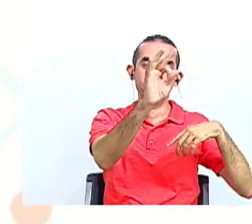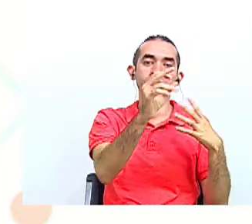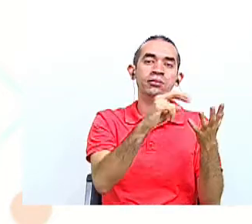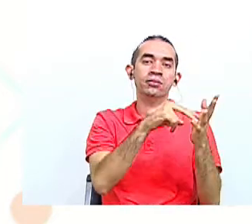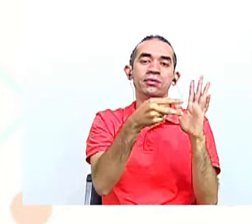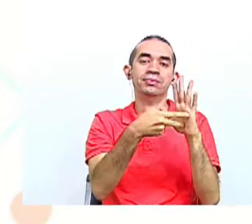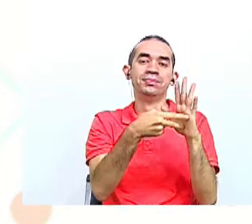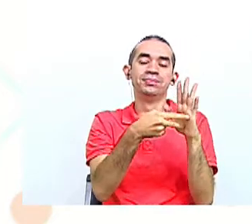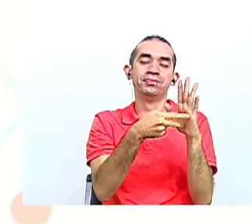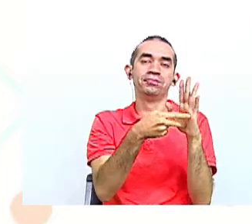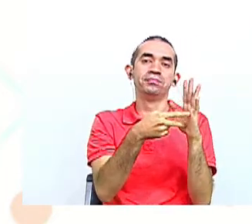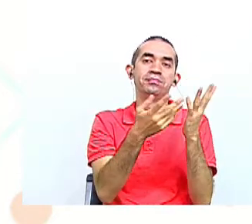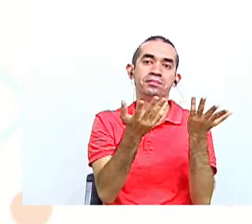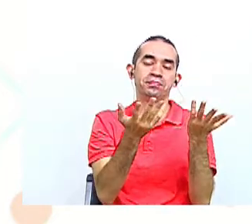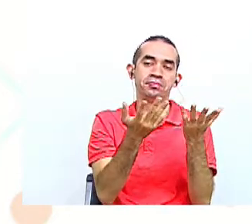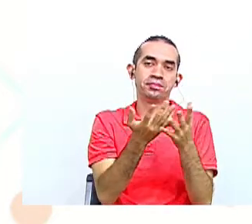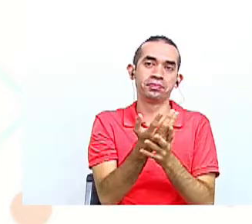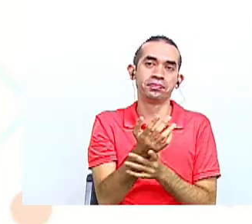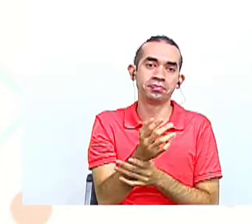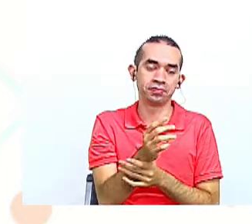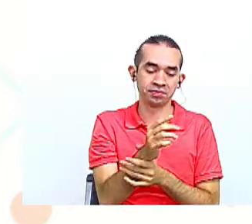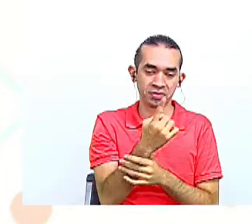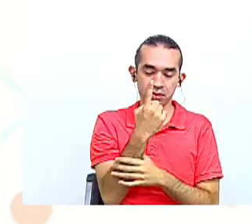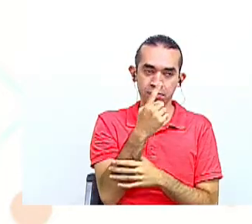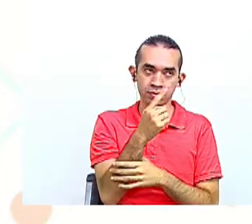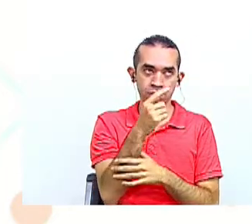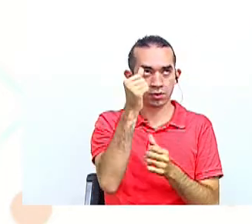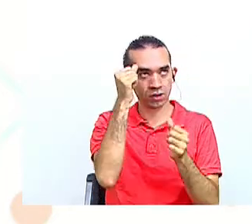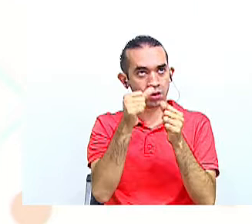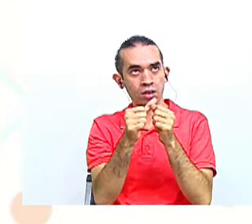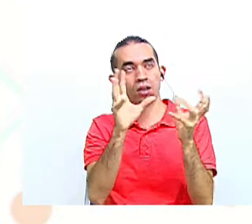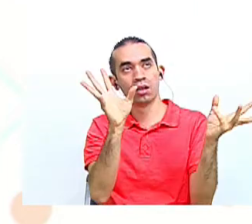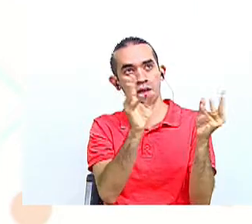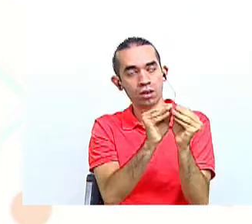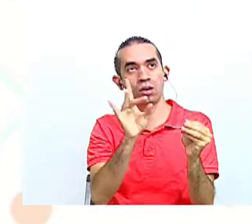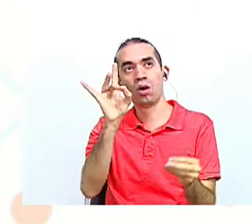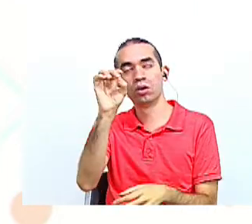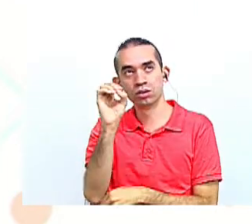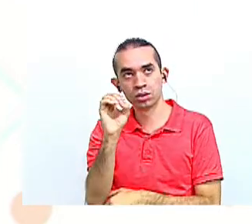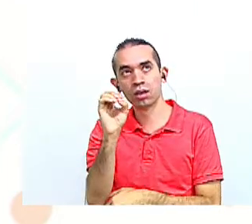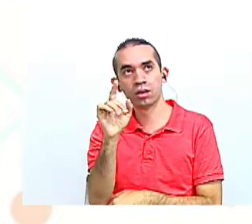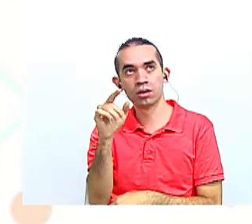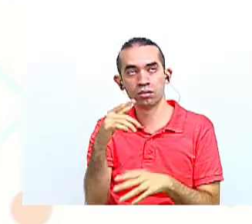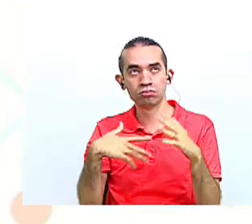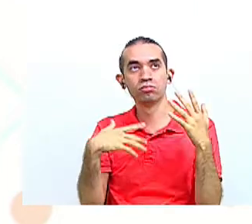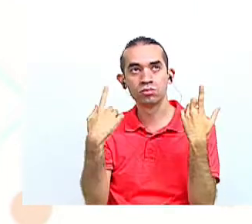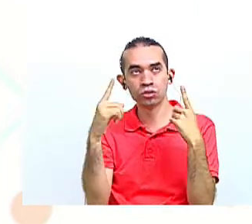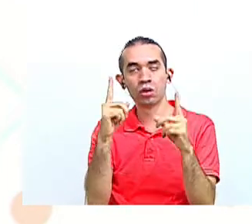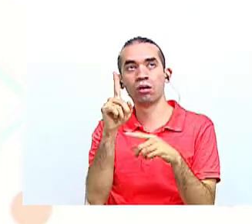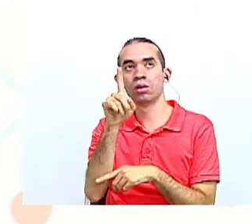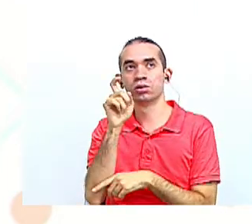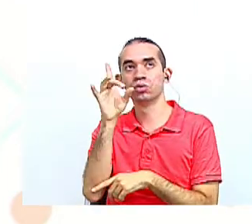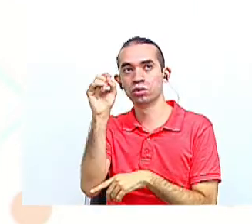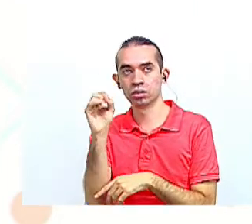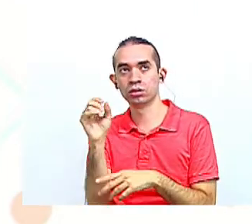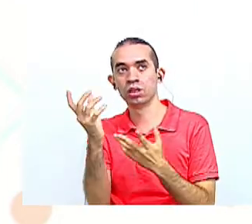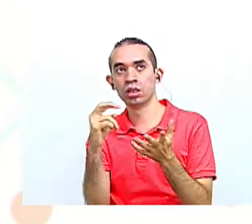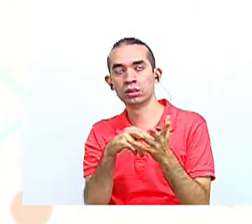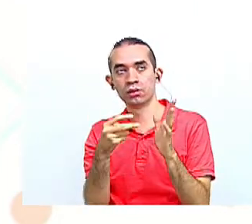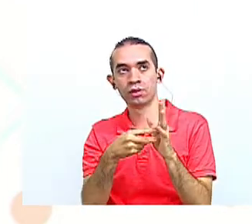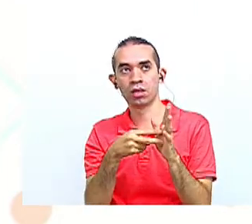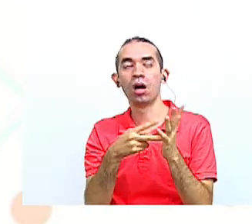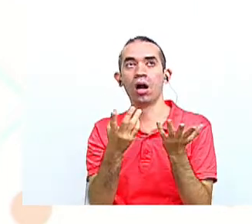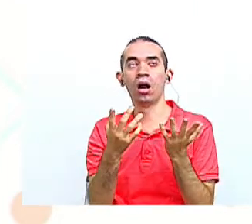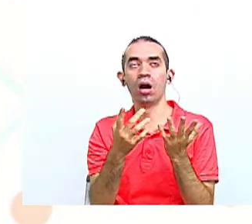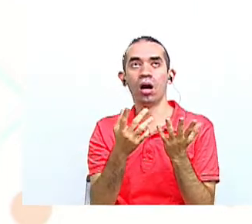entonces los 80 grados que nos hacen falta para completar la suma, le restamos esos